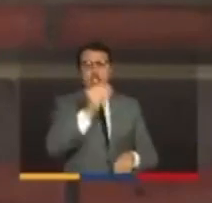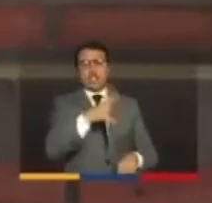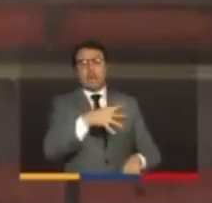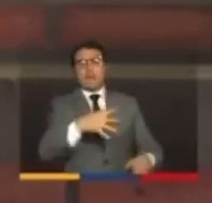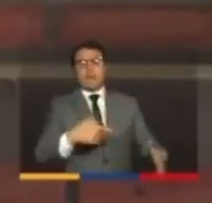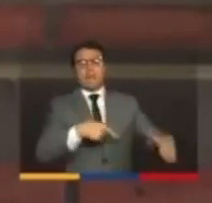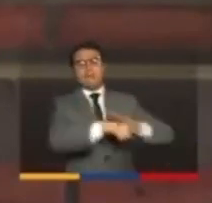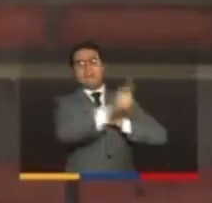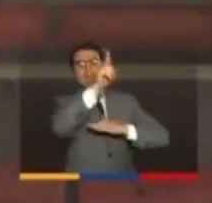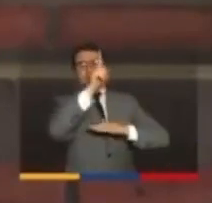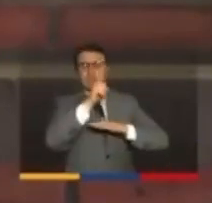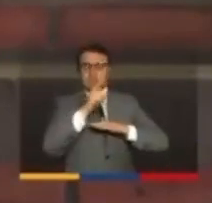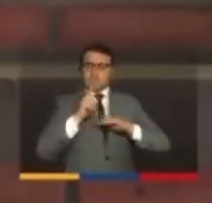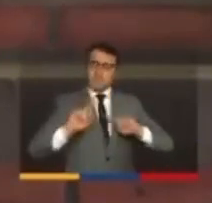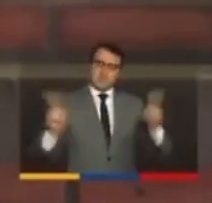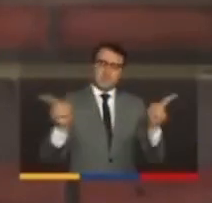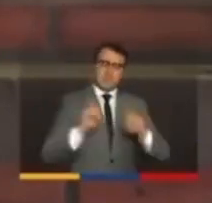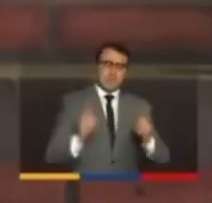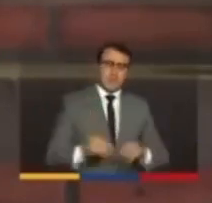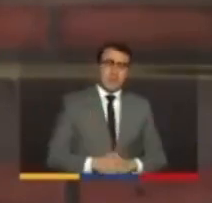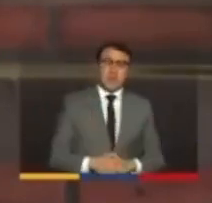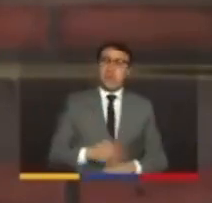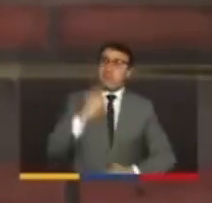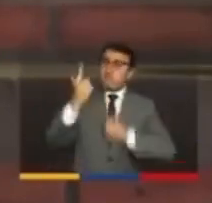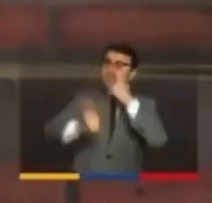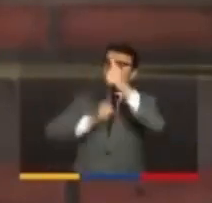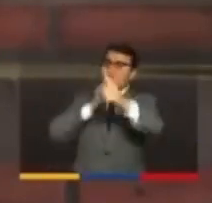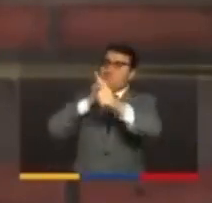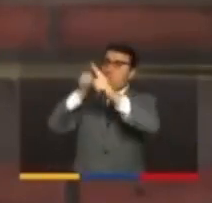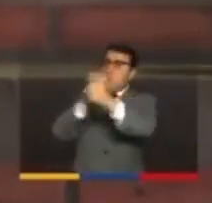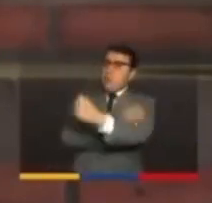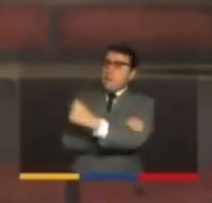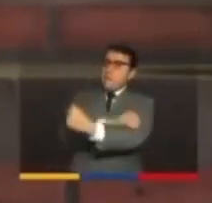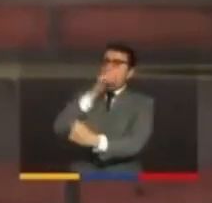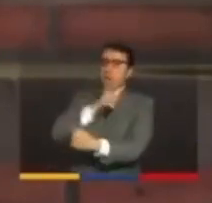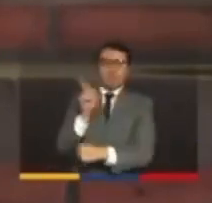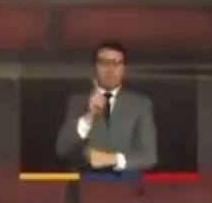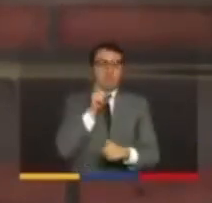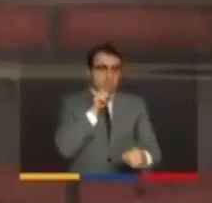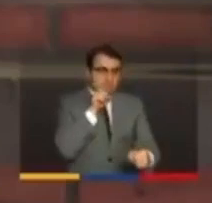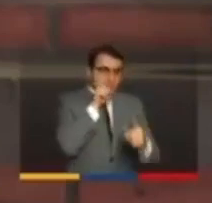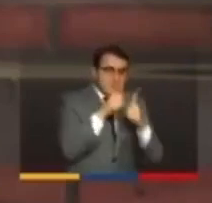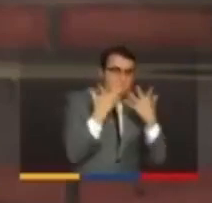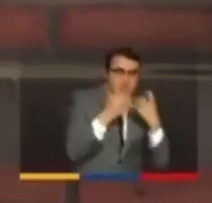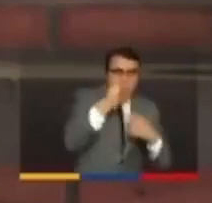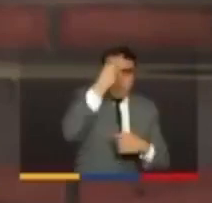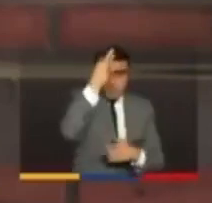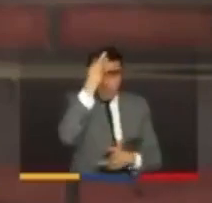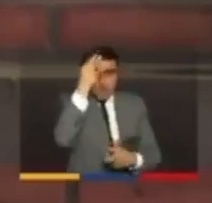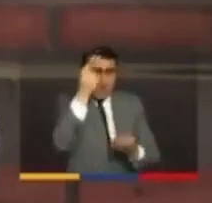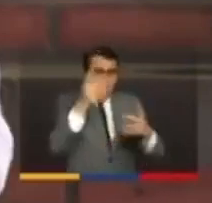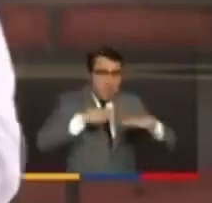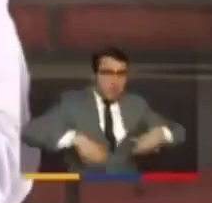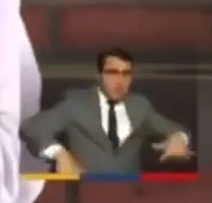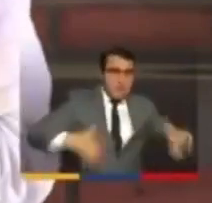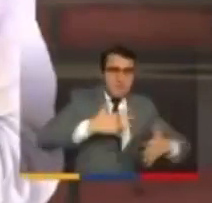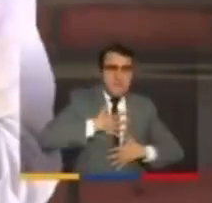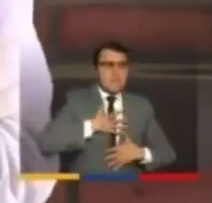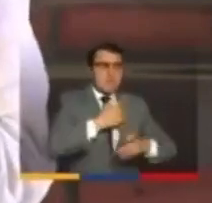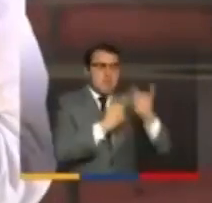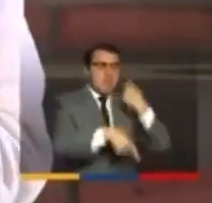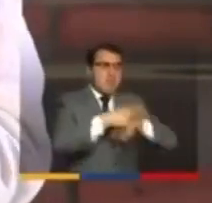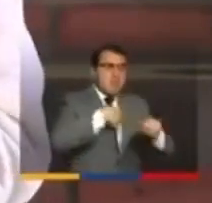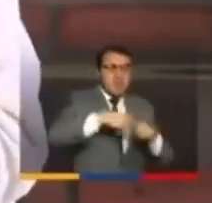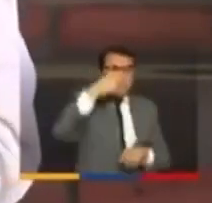Ya no es la lucha por el poder, es la lucha por la ruta. Y eso nos coloca en un